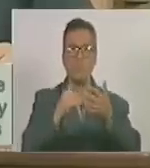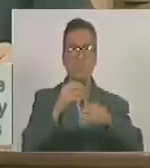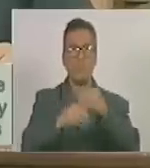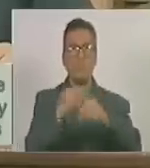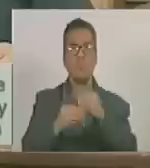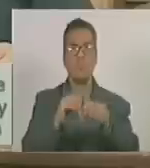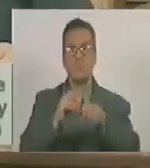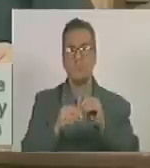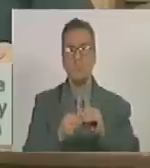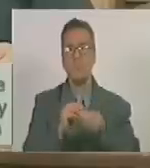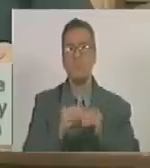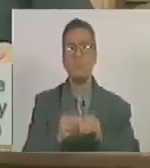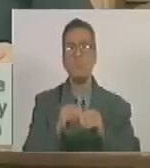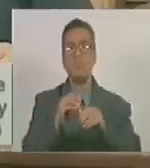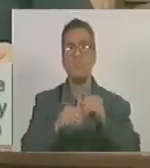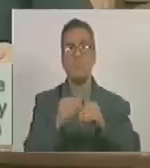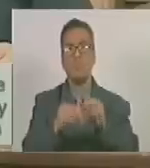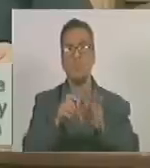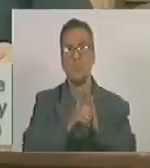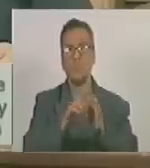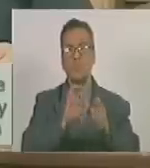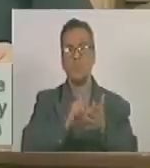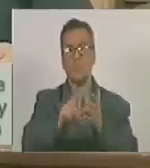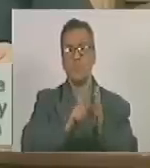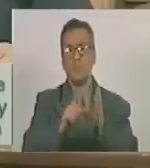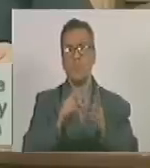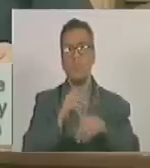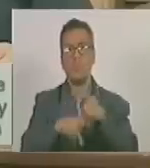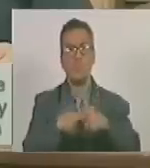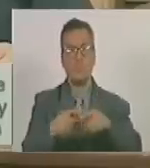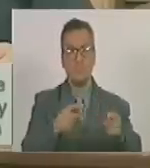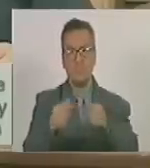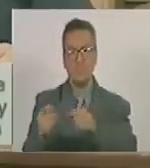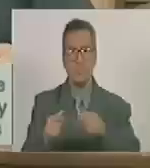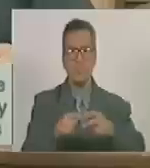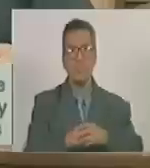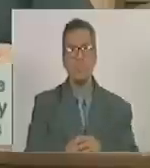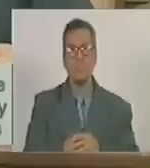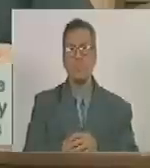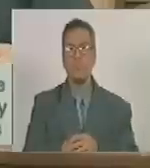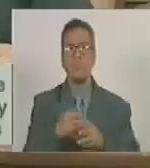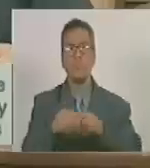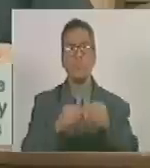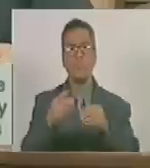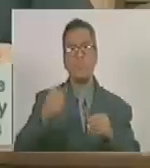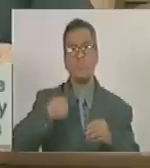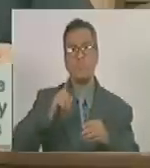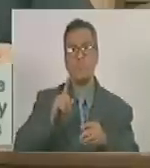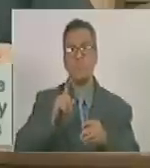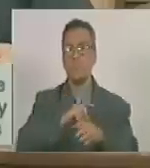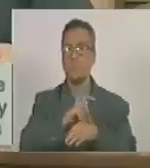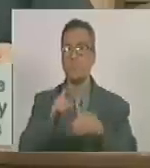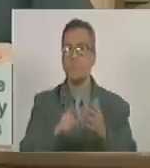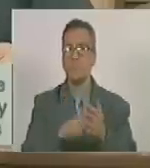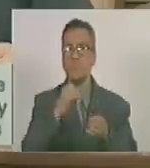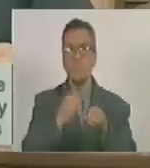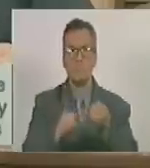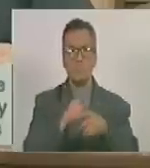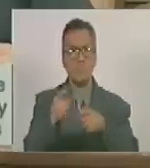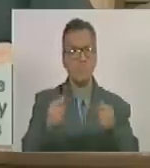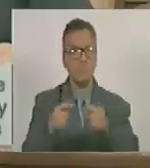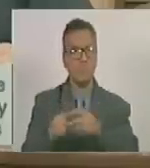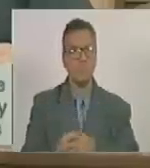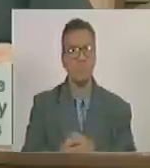de conformidad con lo previsto en la Ley Orgánica de Procedimientos Administrativos, con lo cual queda agotada la vía